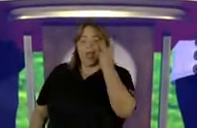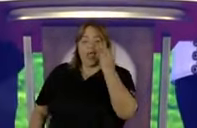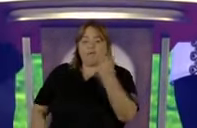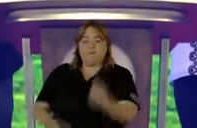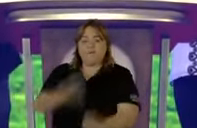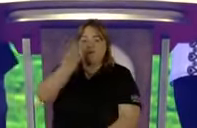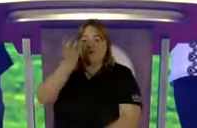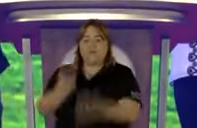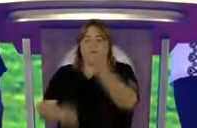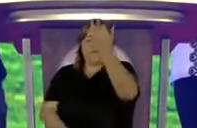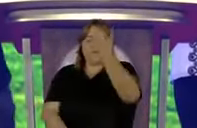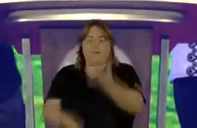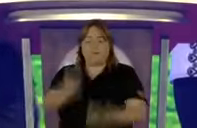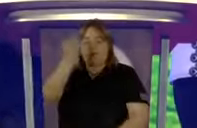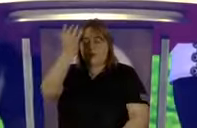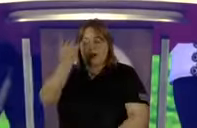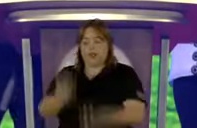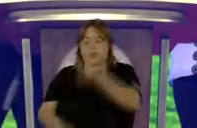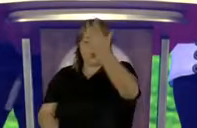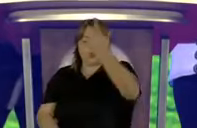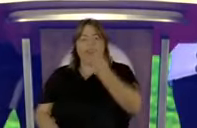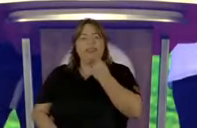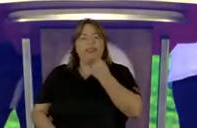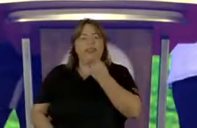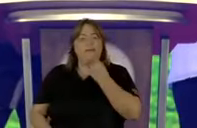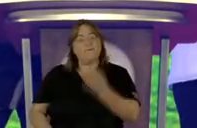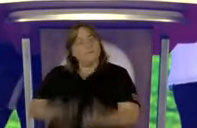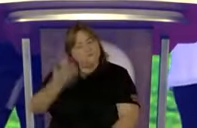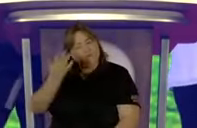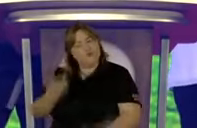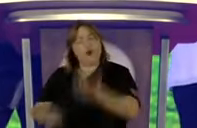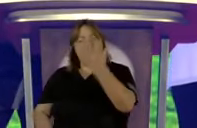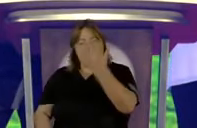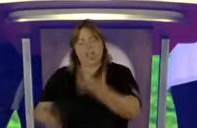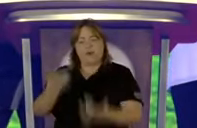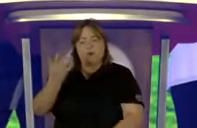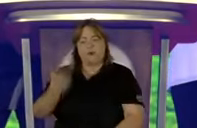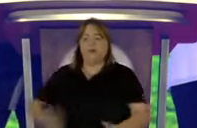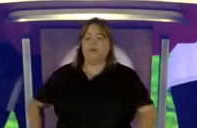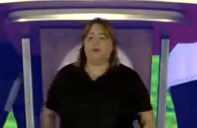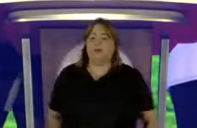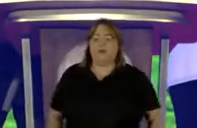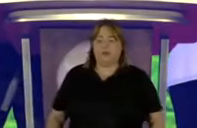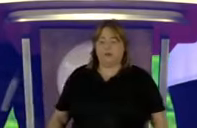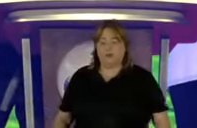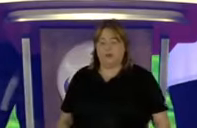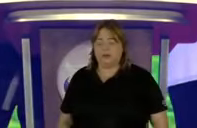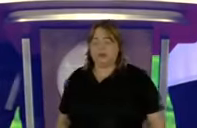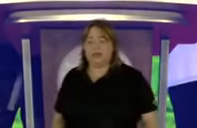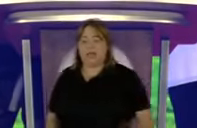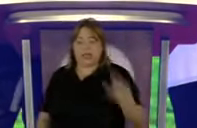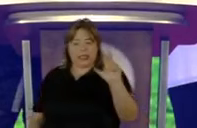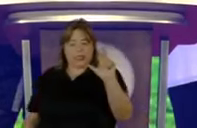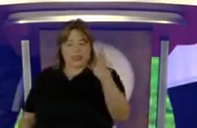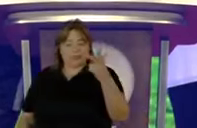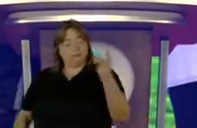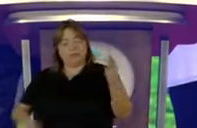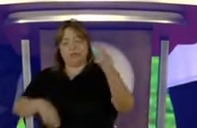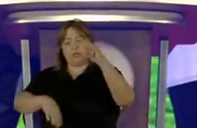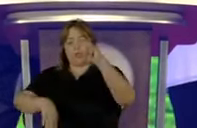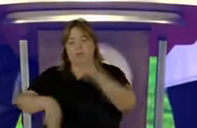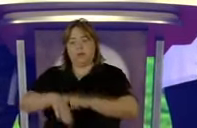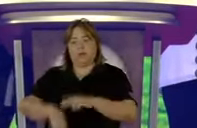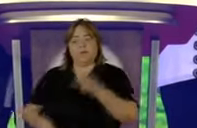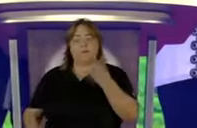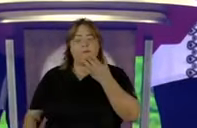Mire, fuego es lo que hay. Diga conmigo, fuego es lo que hay. Tengo la clásica, esta es mi favorita,